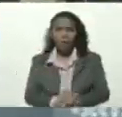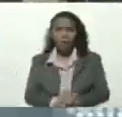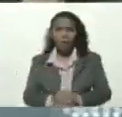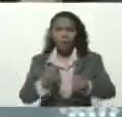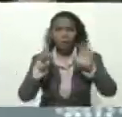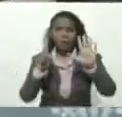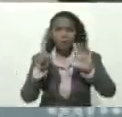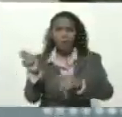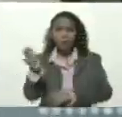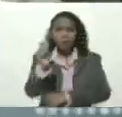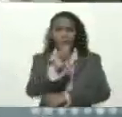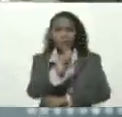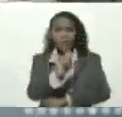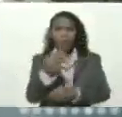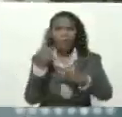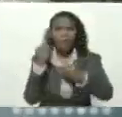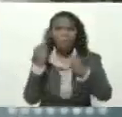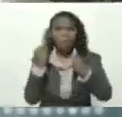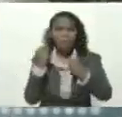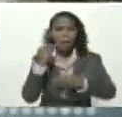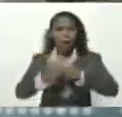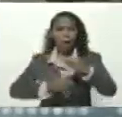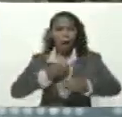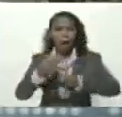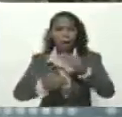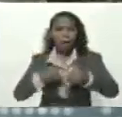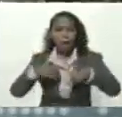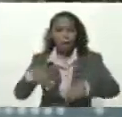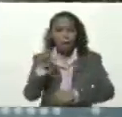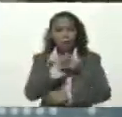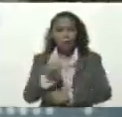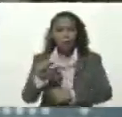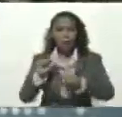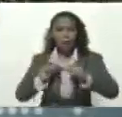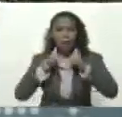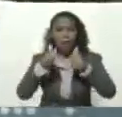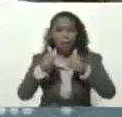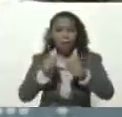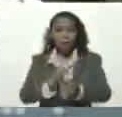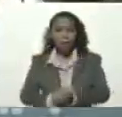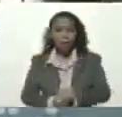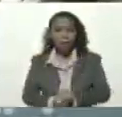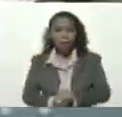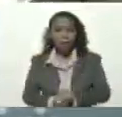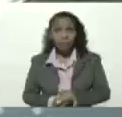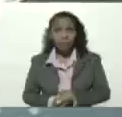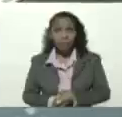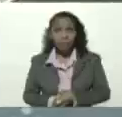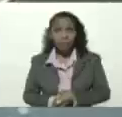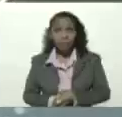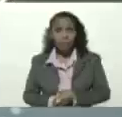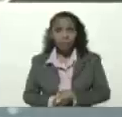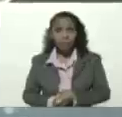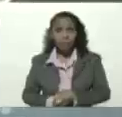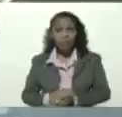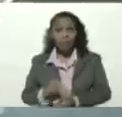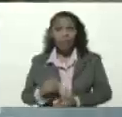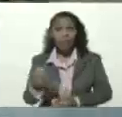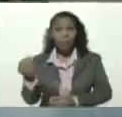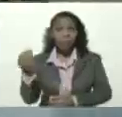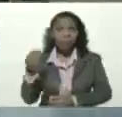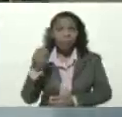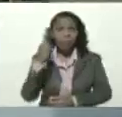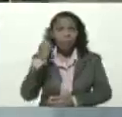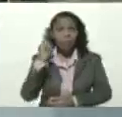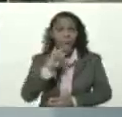6 meses para llegar a esta semana que se inicia. Son más de 21